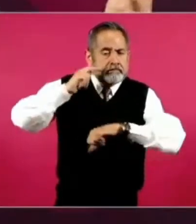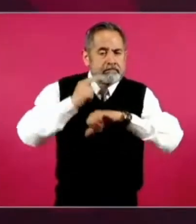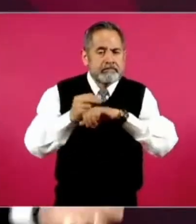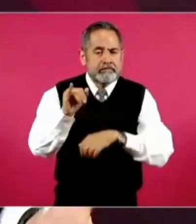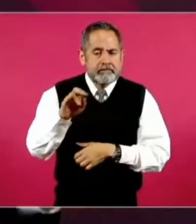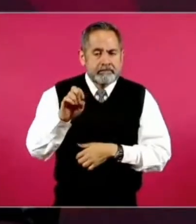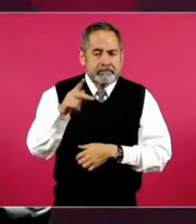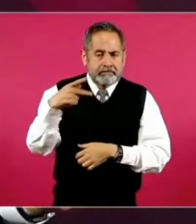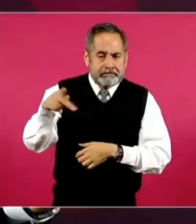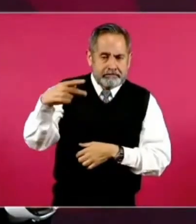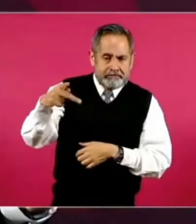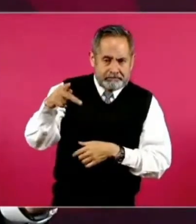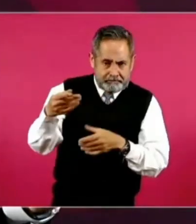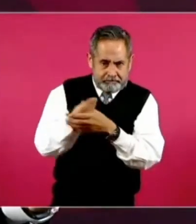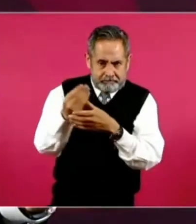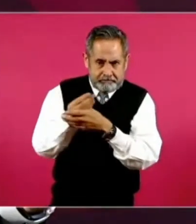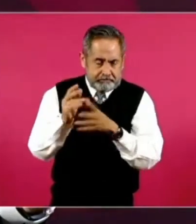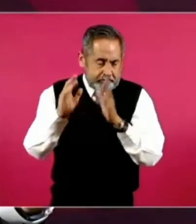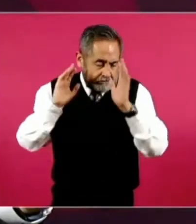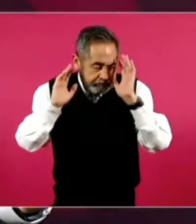elección